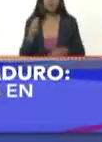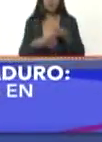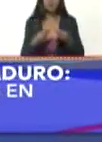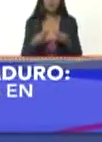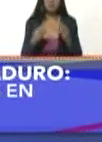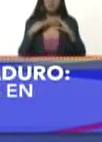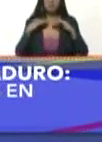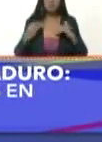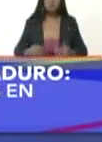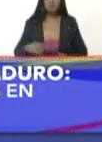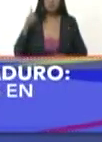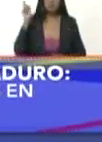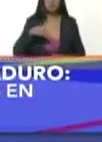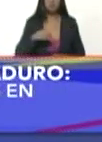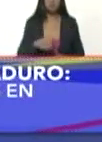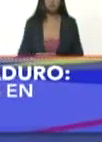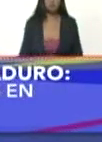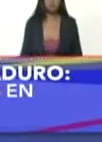física,